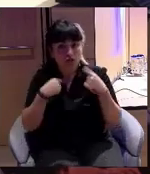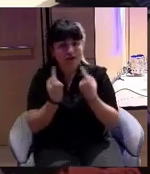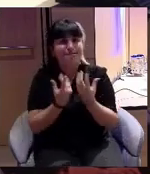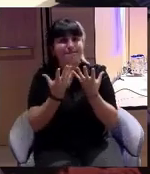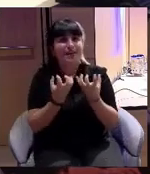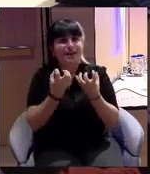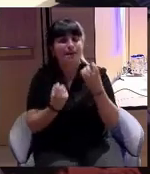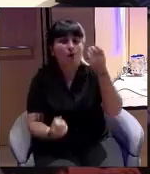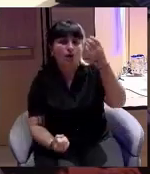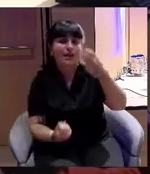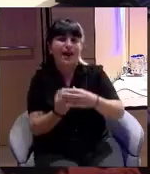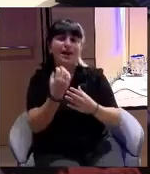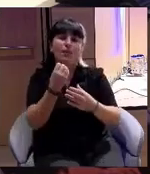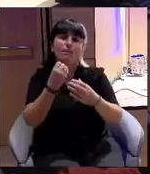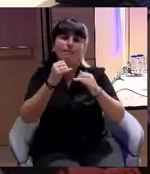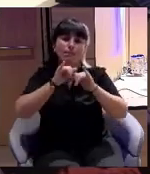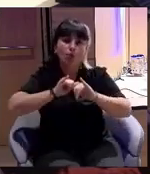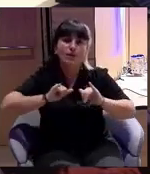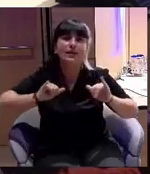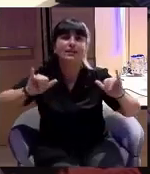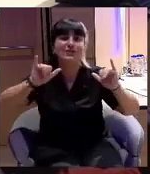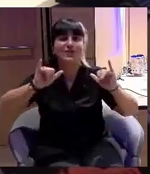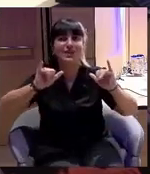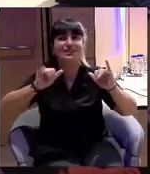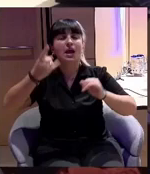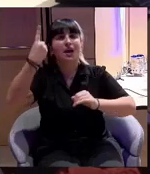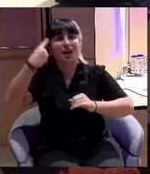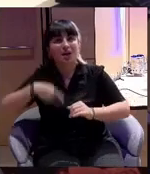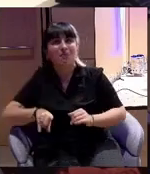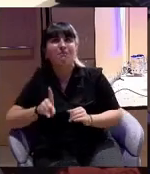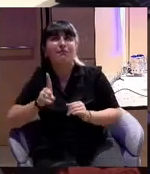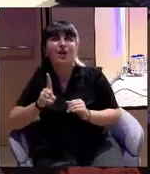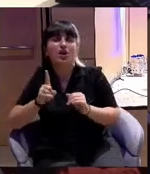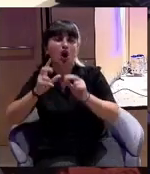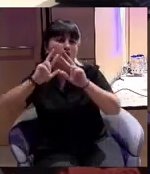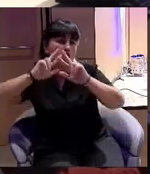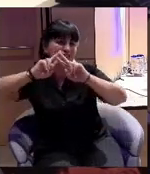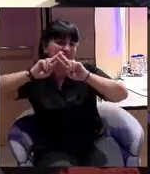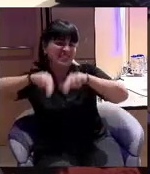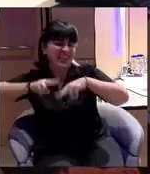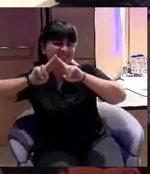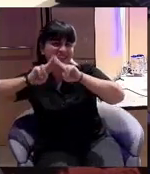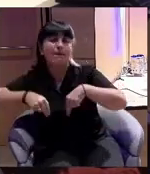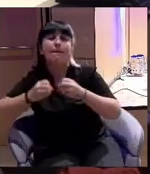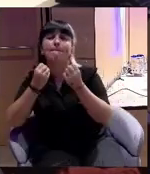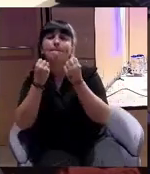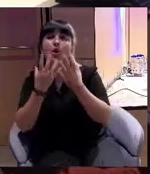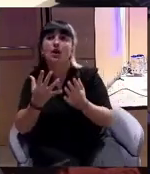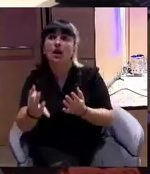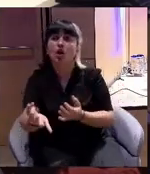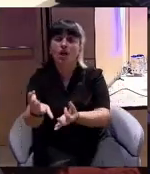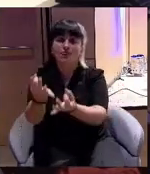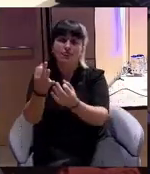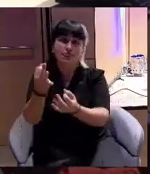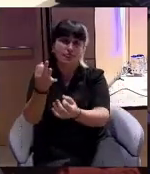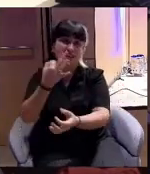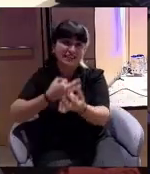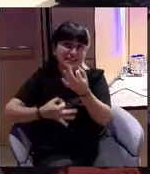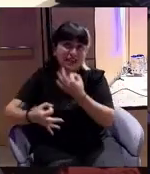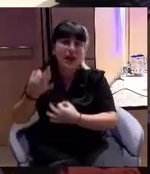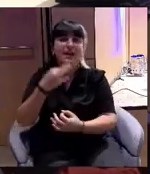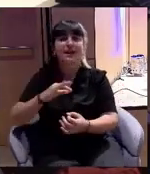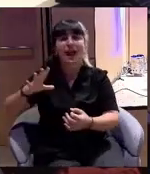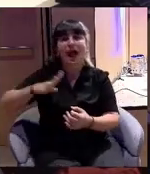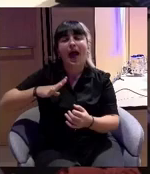en meta y lo tomaba como campaña política y siendo que somos una organización de la sociedad civil no partidaria y que mostrábamos